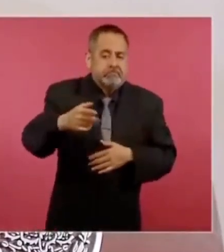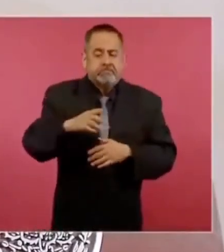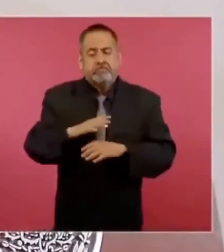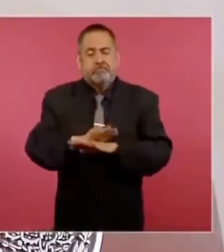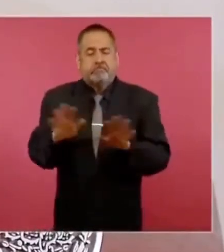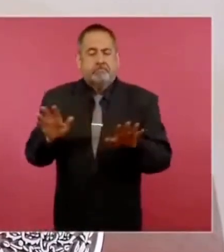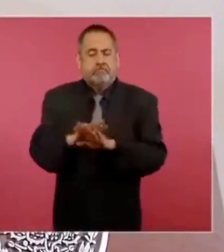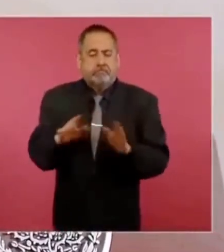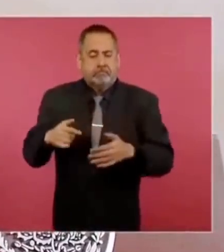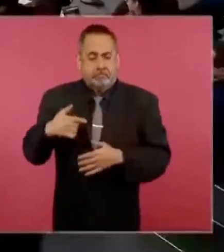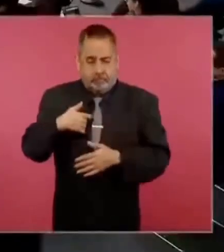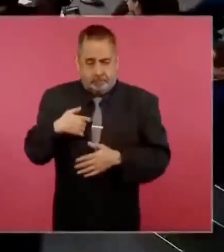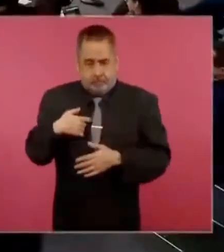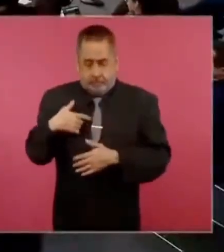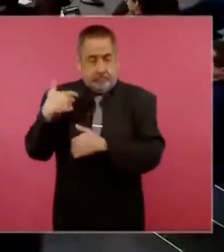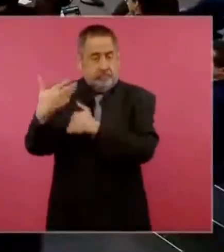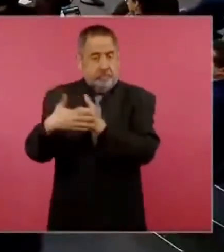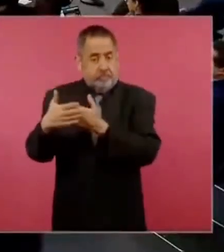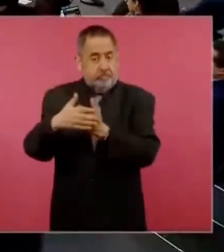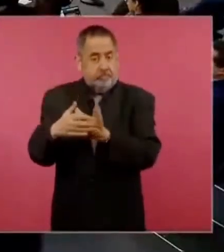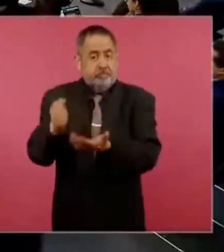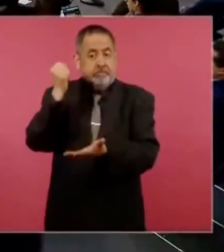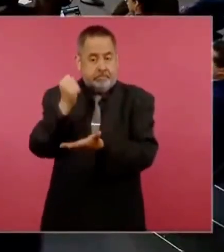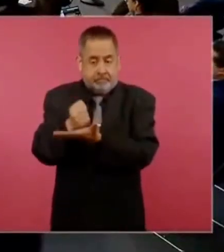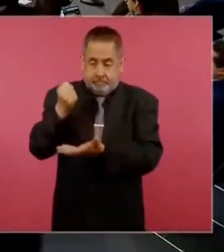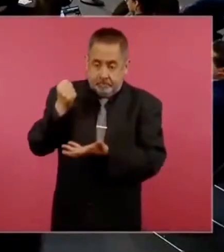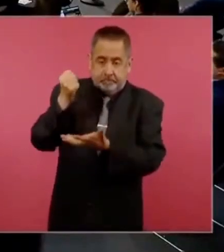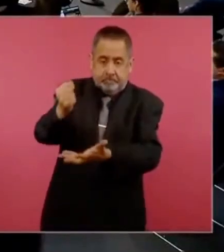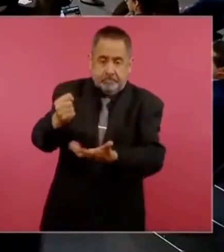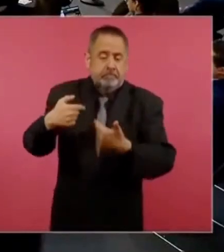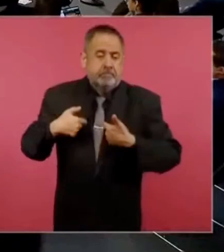la aprobación del próximo presupuesto.